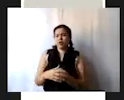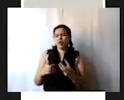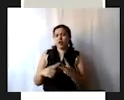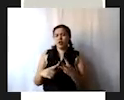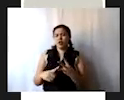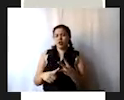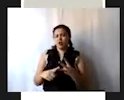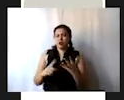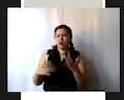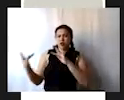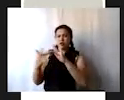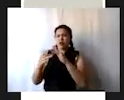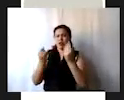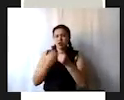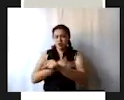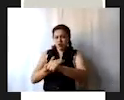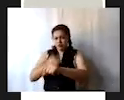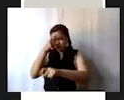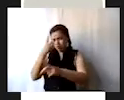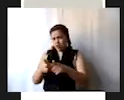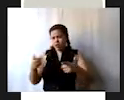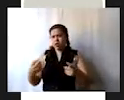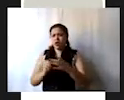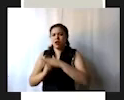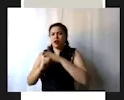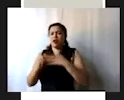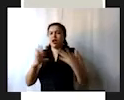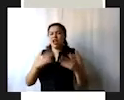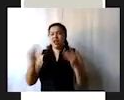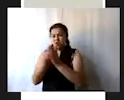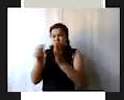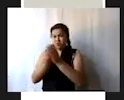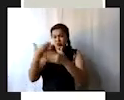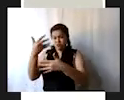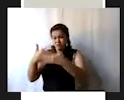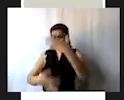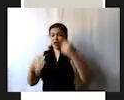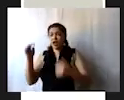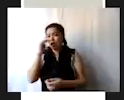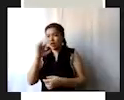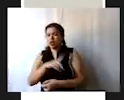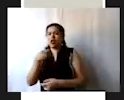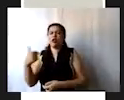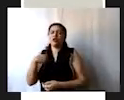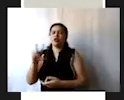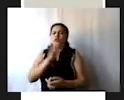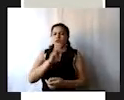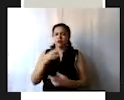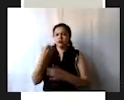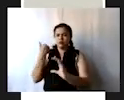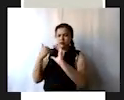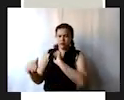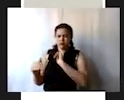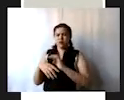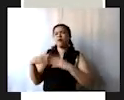de Soluciones para el Desarrollo Sostenible, que ofrece un montón de cursos gratuitos. Si quieren, después les puedo compartir el link. O sea,